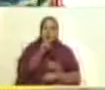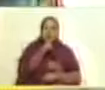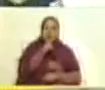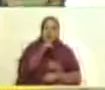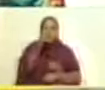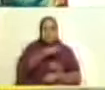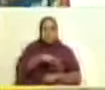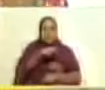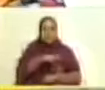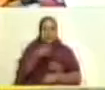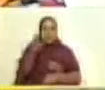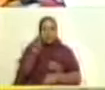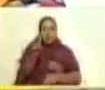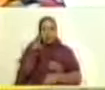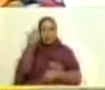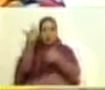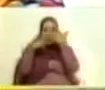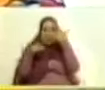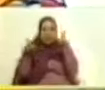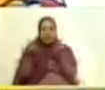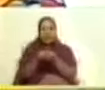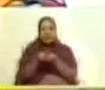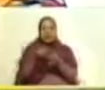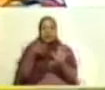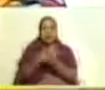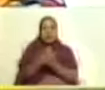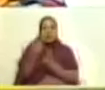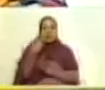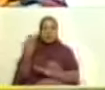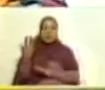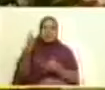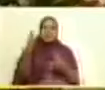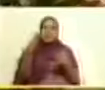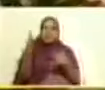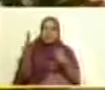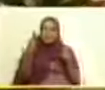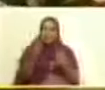Gran Misión Hugo Chávez por la Igualdad.